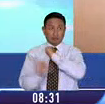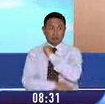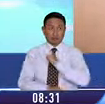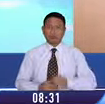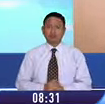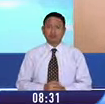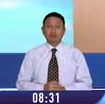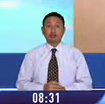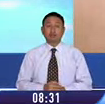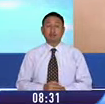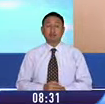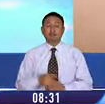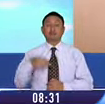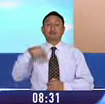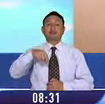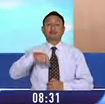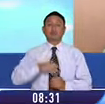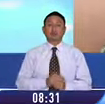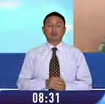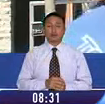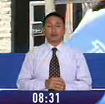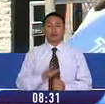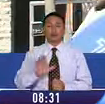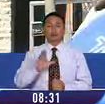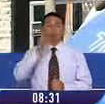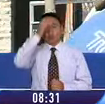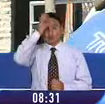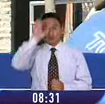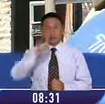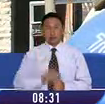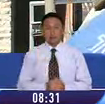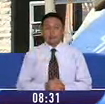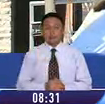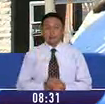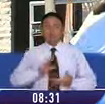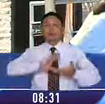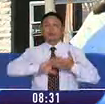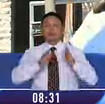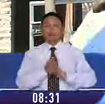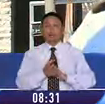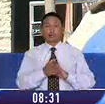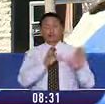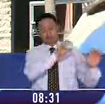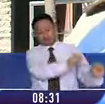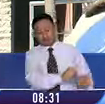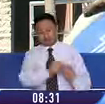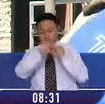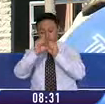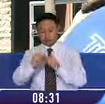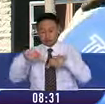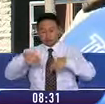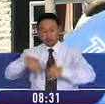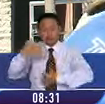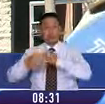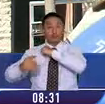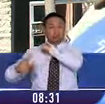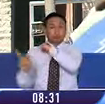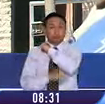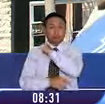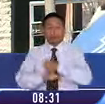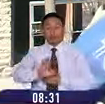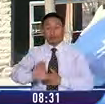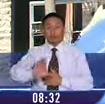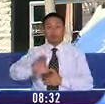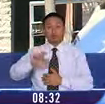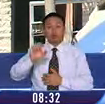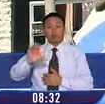sino castigados de acuerdo a su cosmovisión. La comunidad les lleva para realizar este tipo de justicia indígena de acuerdo a lo